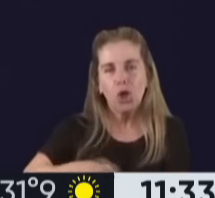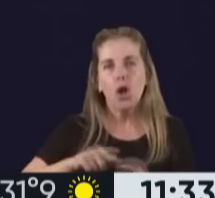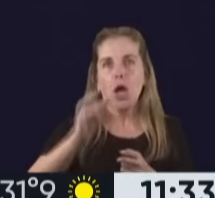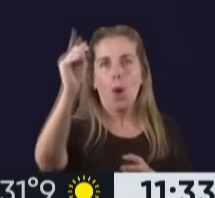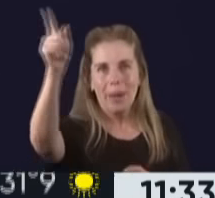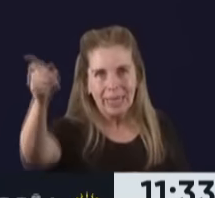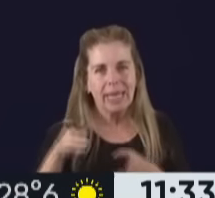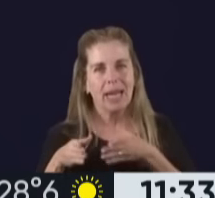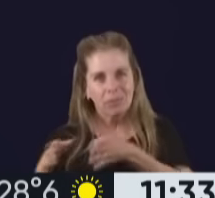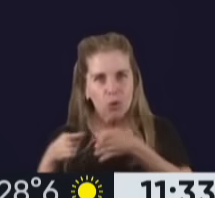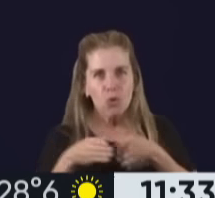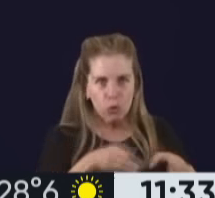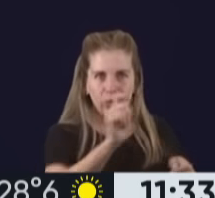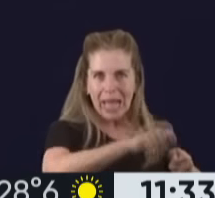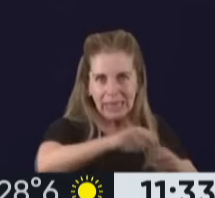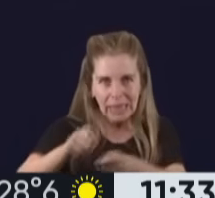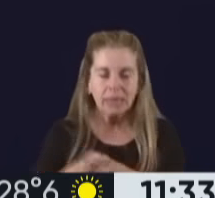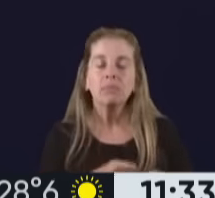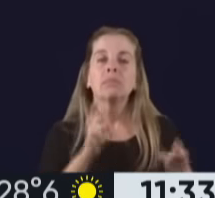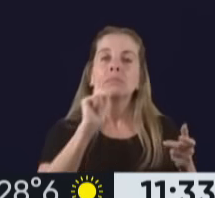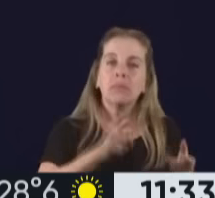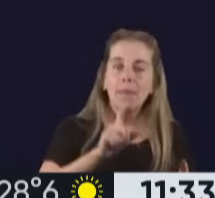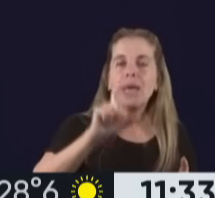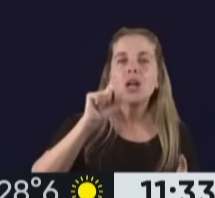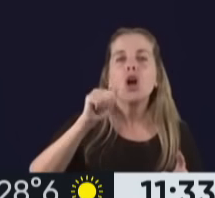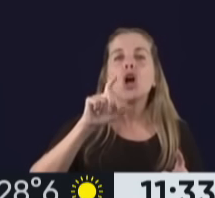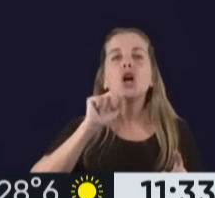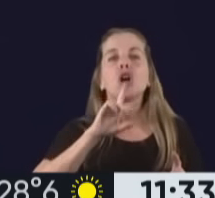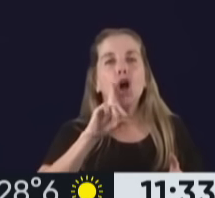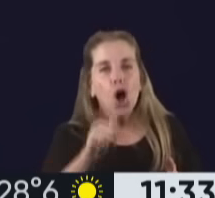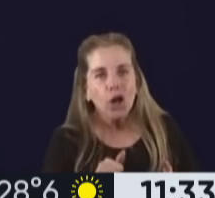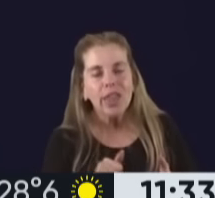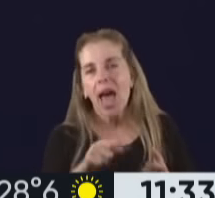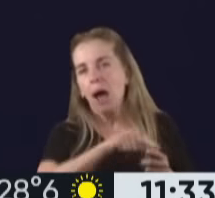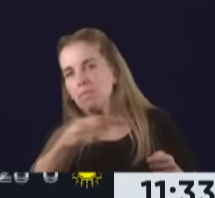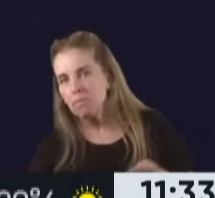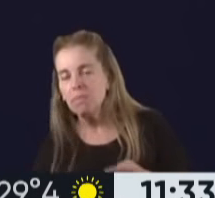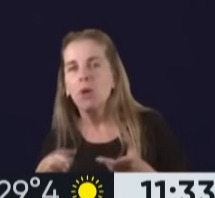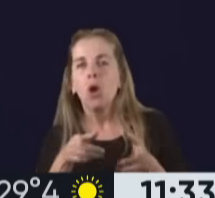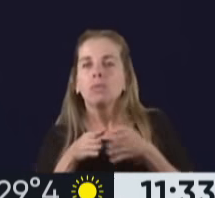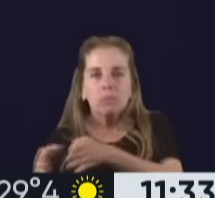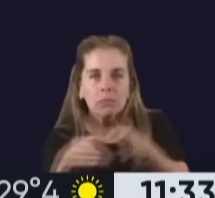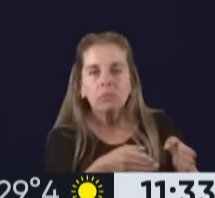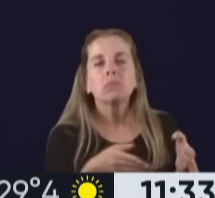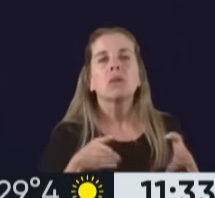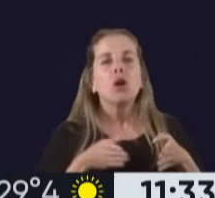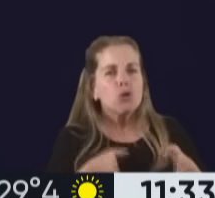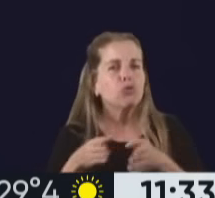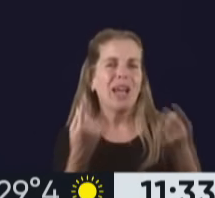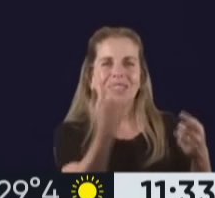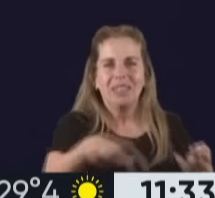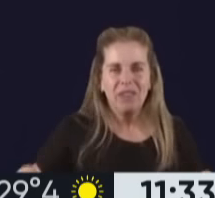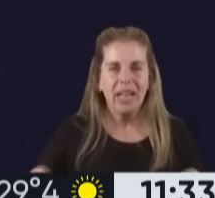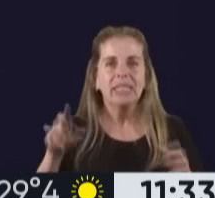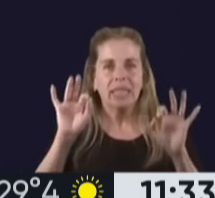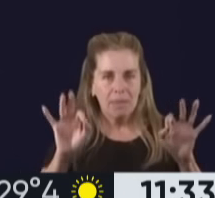que conecta Posadas con Paraguay, el de Concordia, que conecta Concordia con Uruguay, y el centro Cardenal Zamoré, que